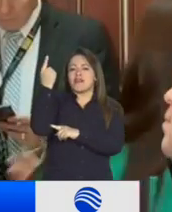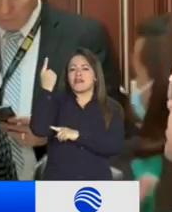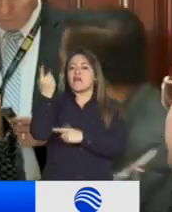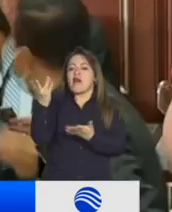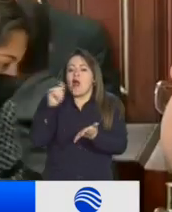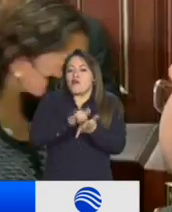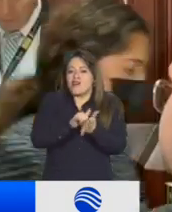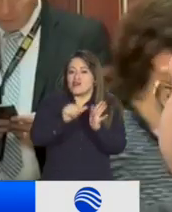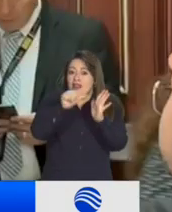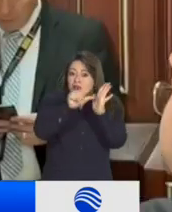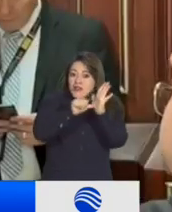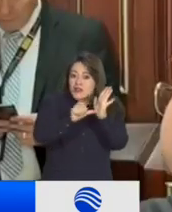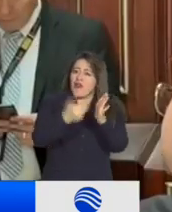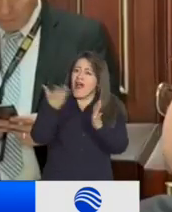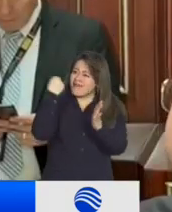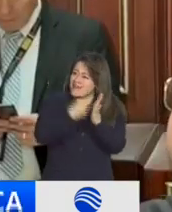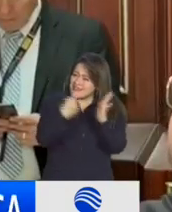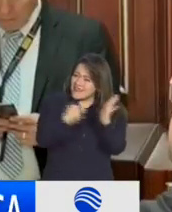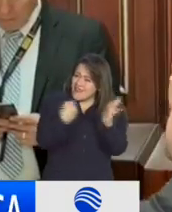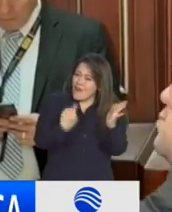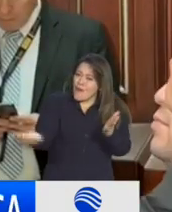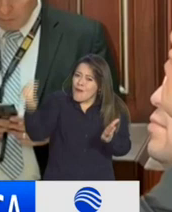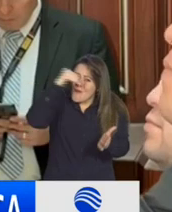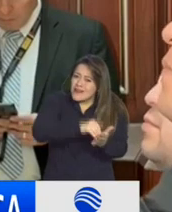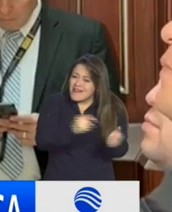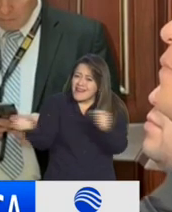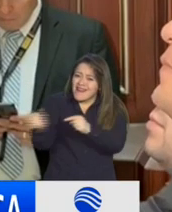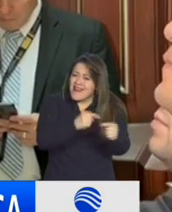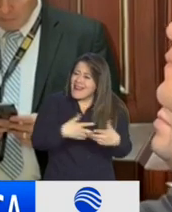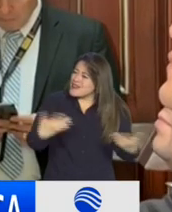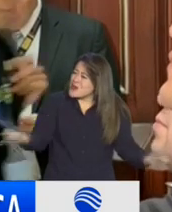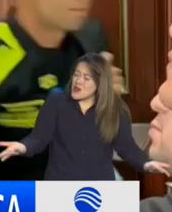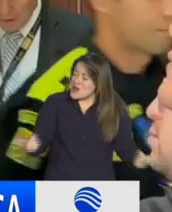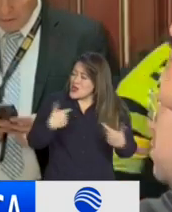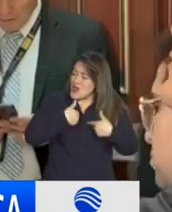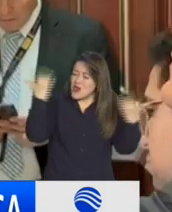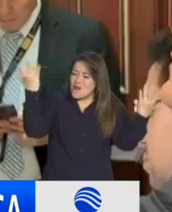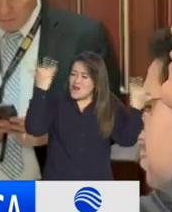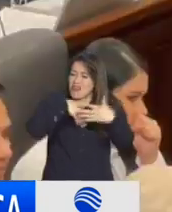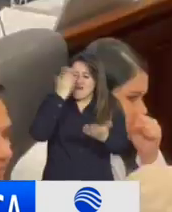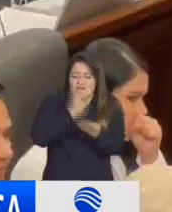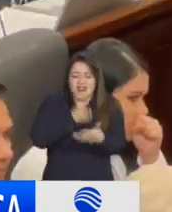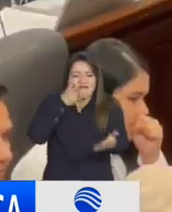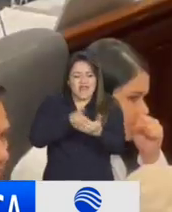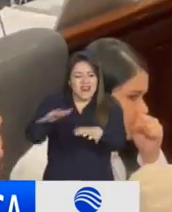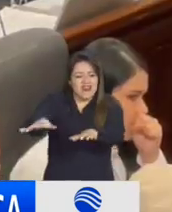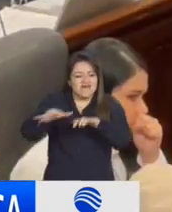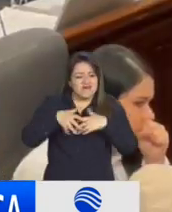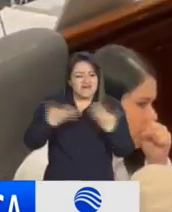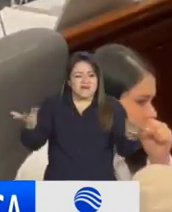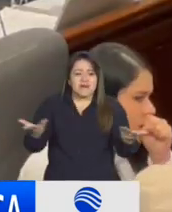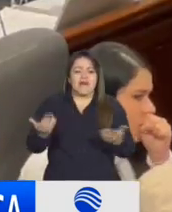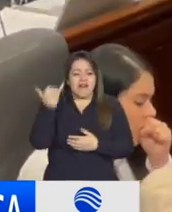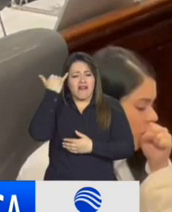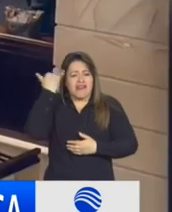nuevamente artículos que ya se habían eliminado en el debate de la Comisión Primera, y eso es una defraudación también a la plenaria. Por un momento la iniciativa no